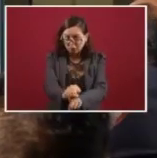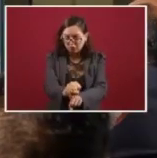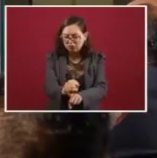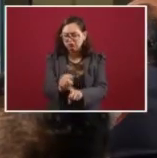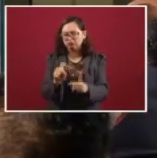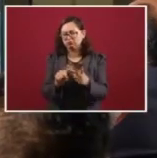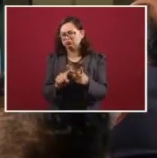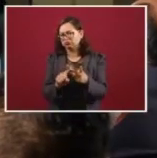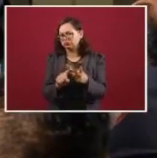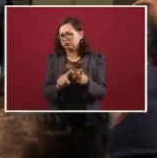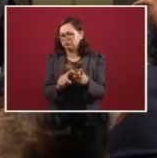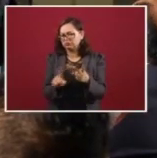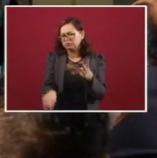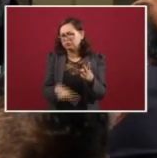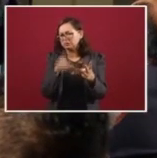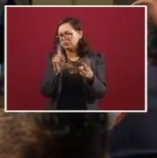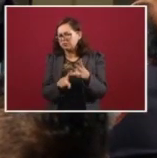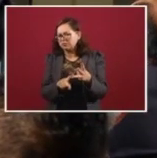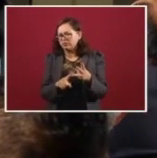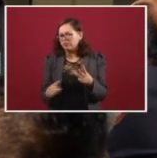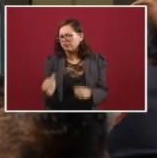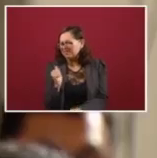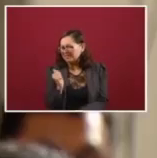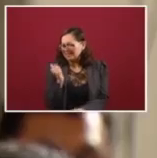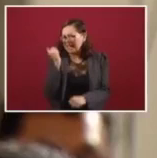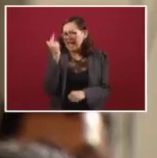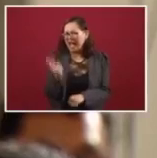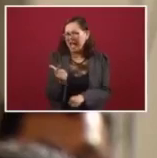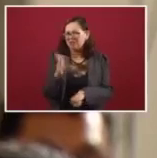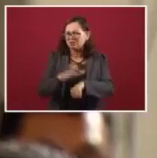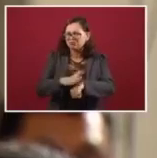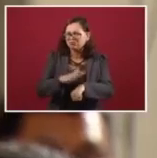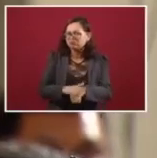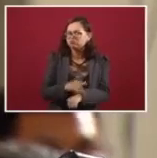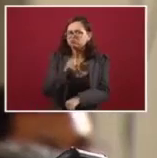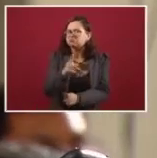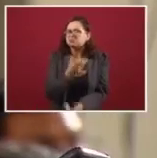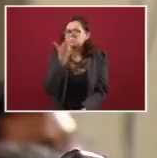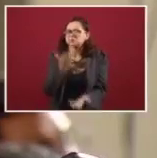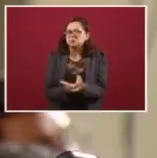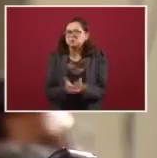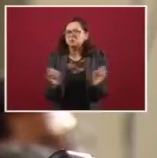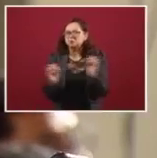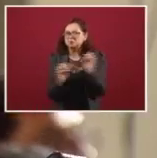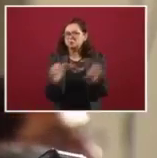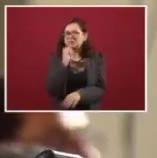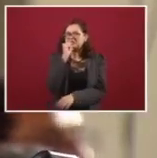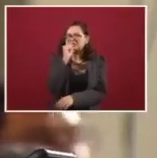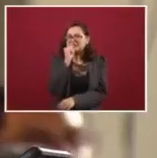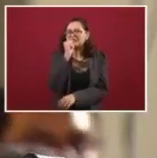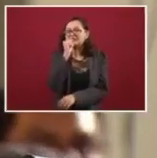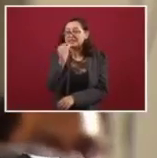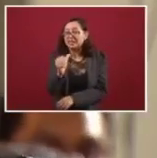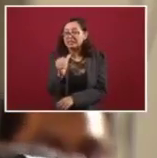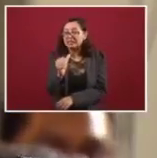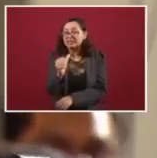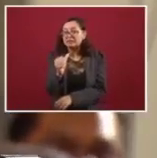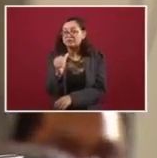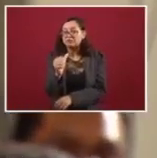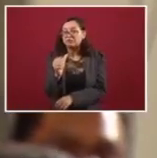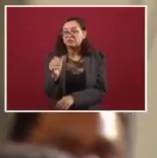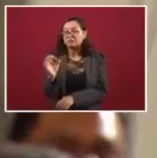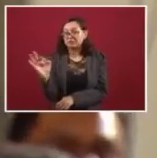existe una alerta ante el no descanso, aunque exista la segura siesta